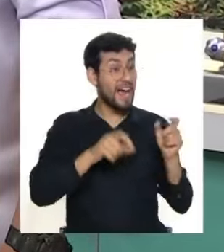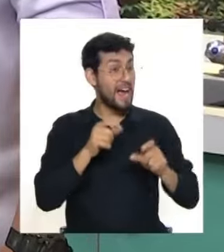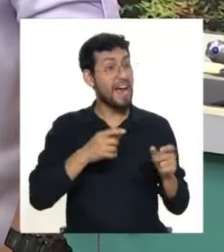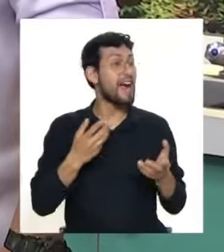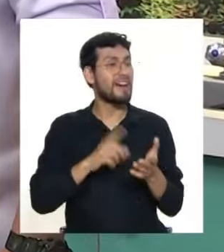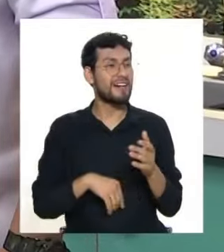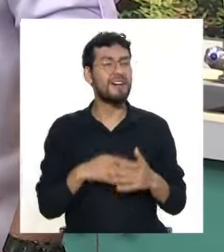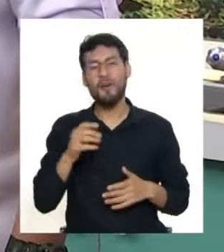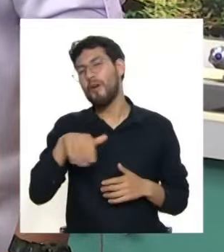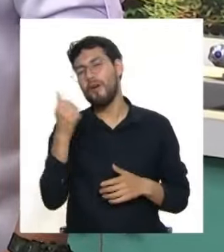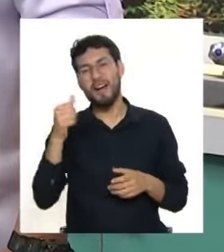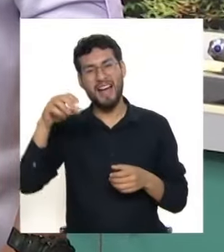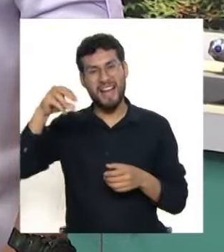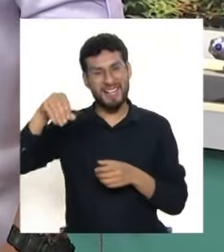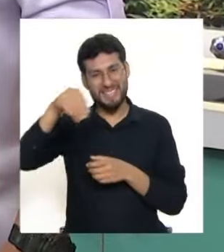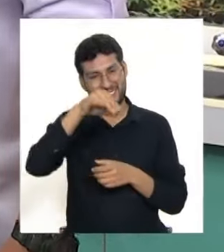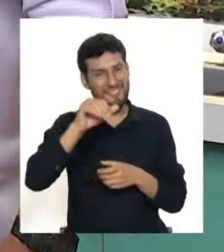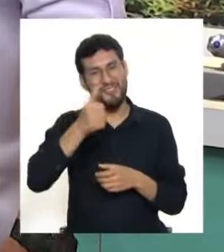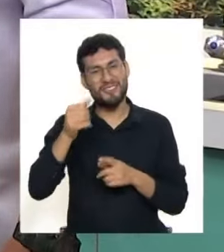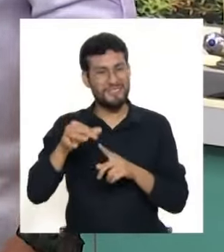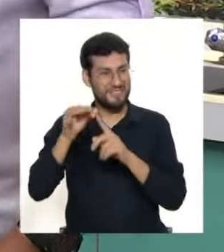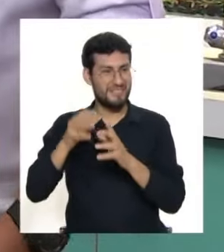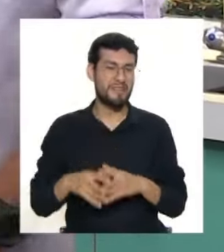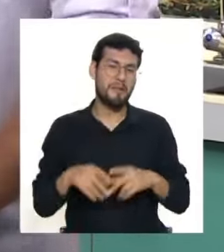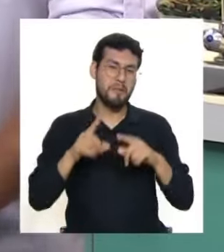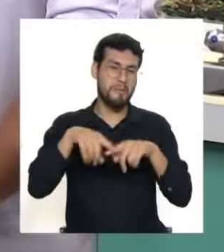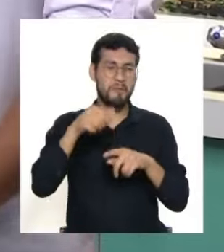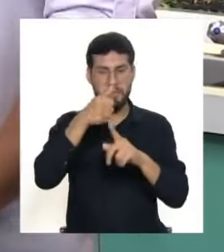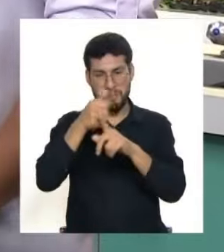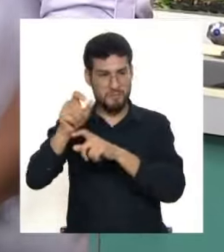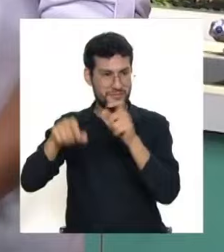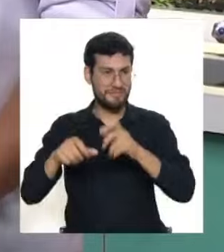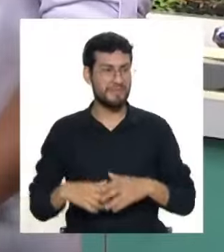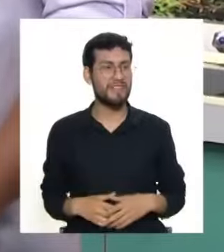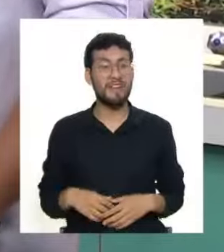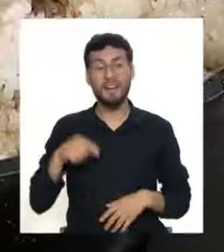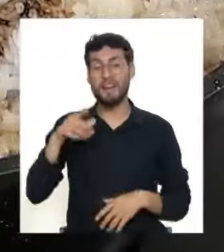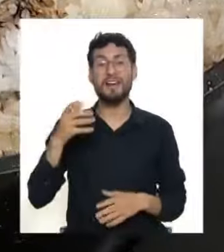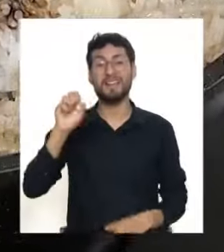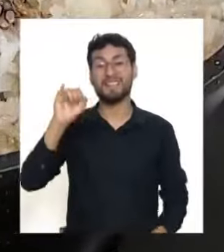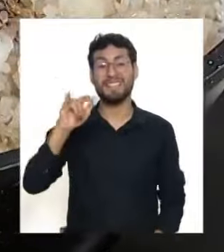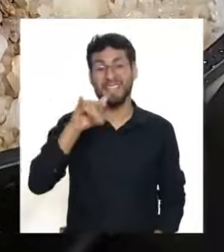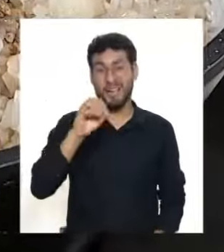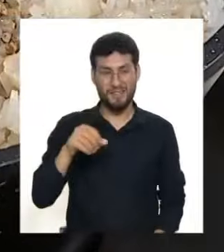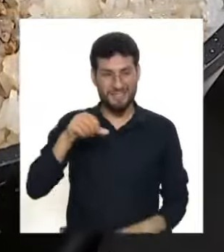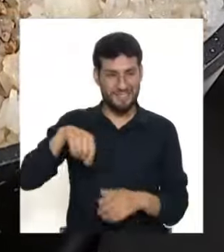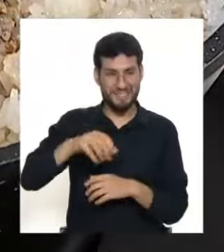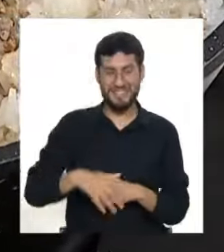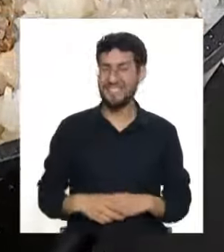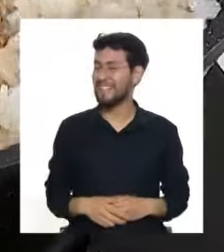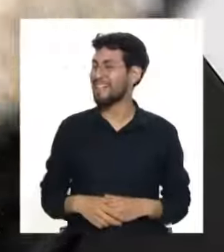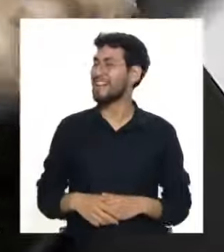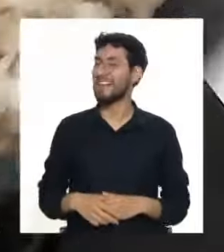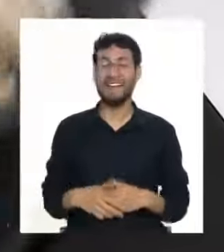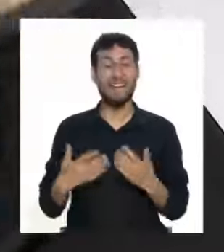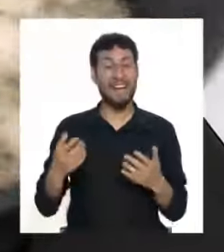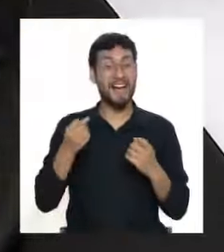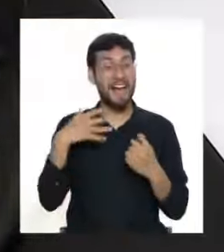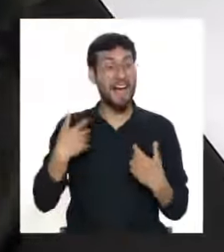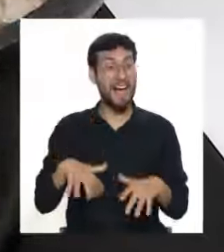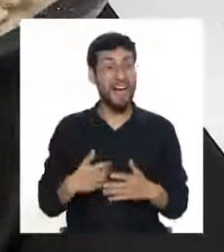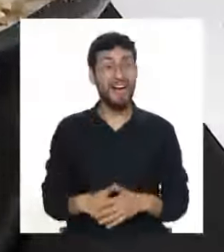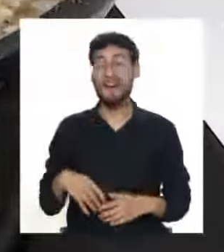pone su sazonador también. Claro. Ya depende de cada uno. Y un poquito de sillao para que pinte. Voy a tomarme una uraguina ya.